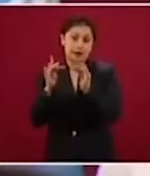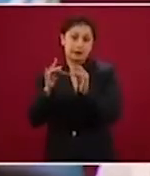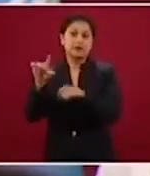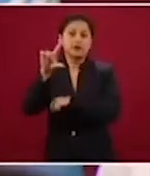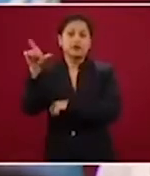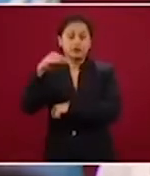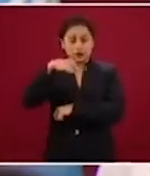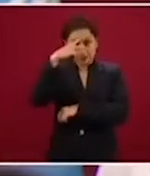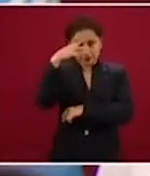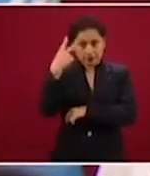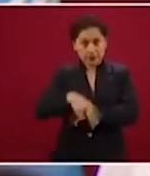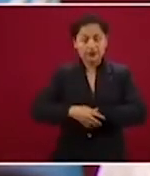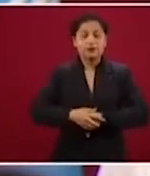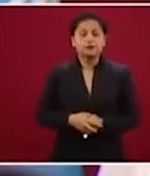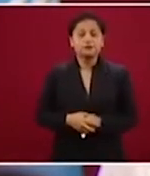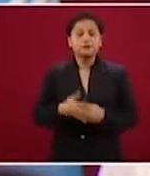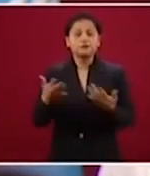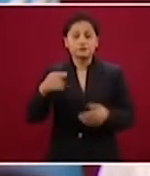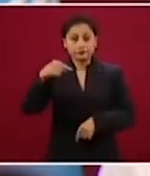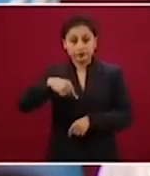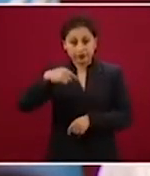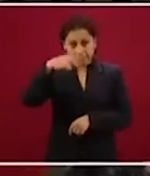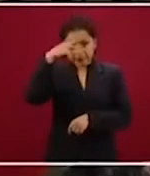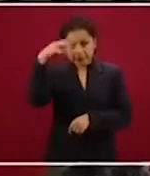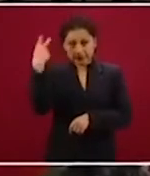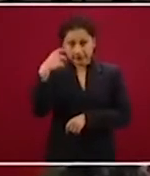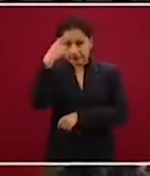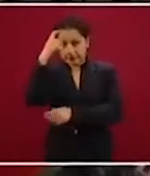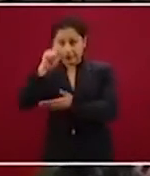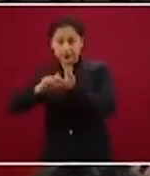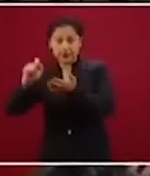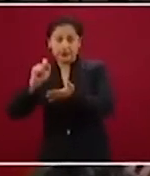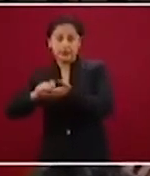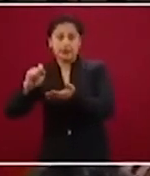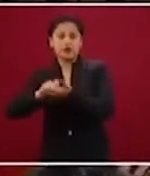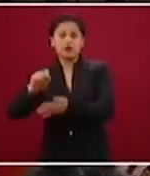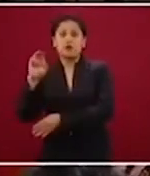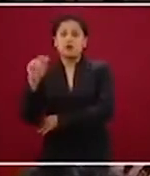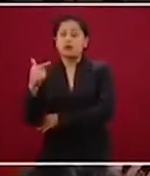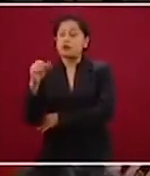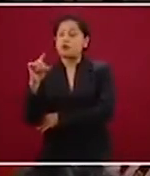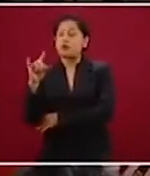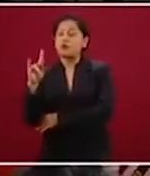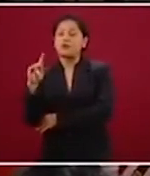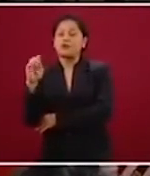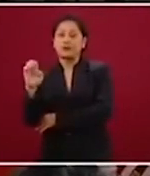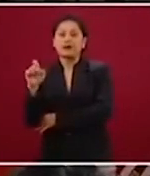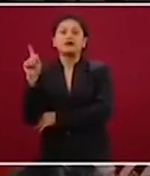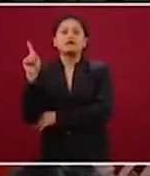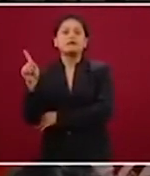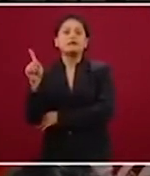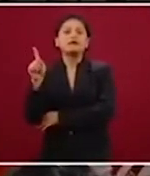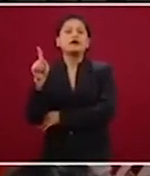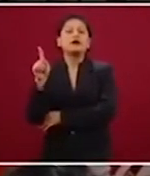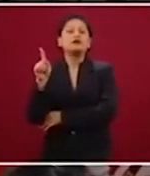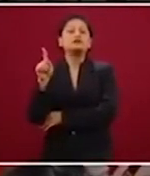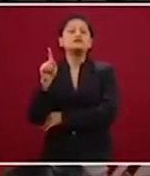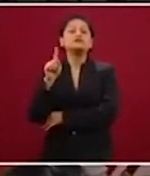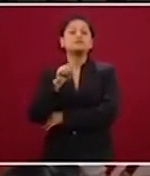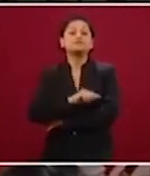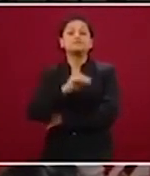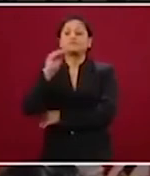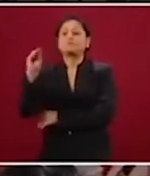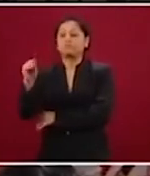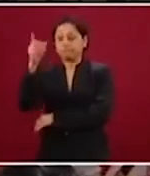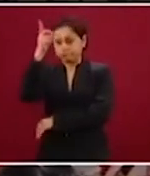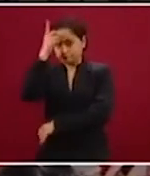gran mexicano, el poeta diplomático Jaime Torres Bodet, tomó la dirección de nuestra organización y